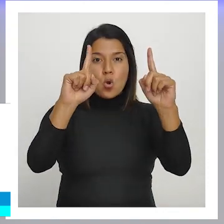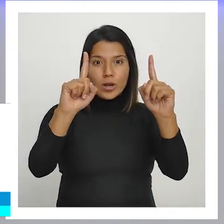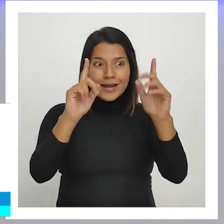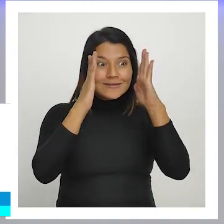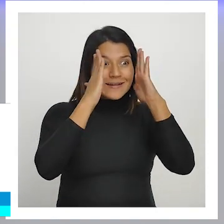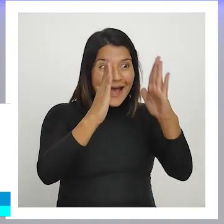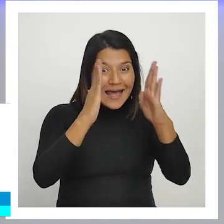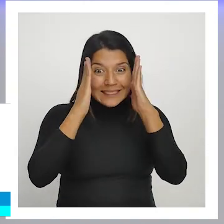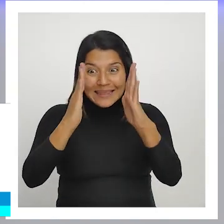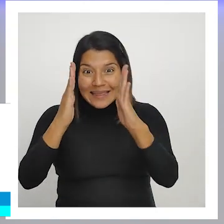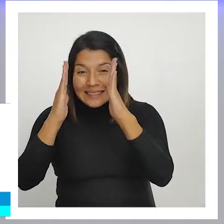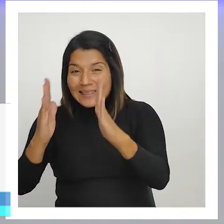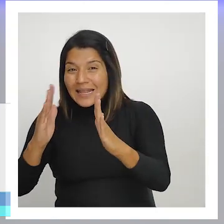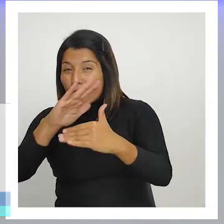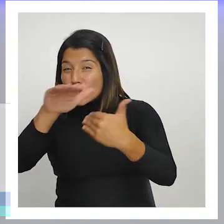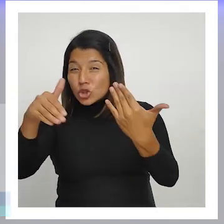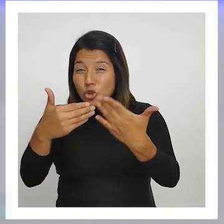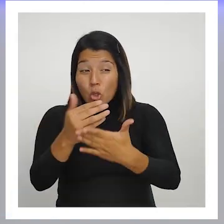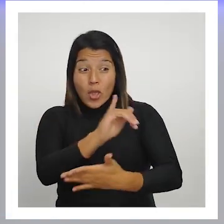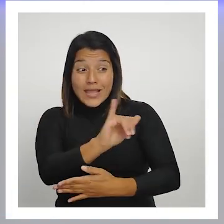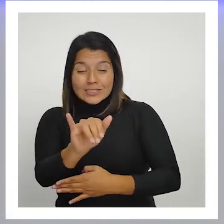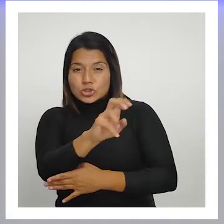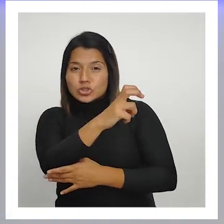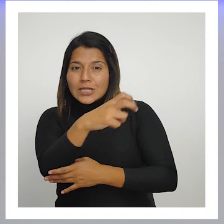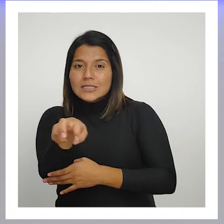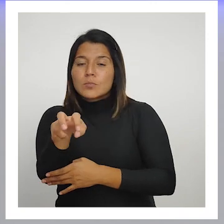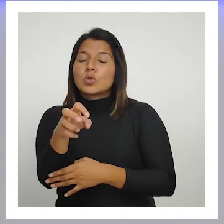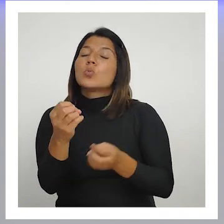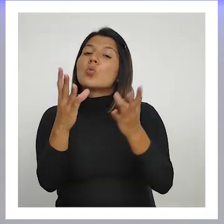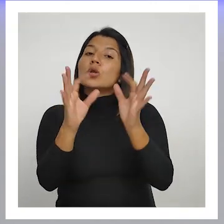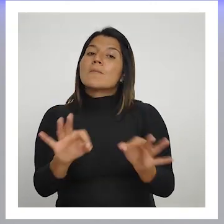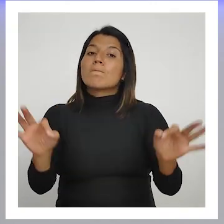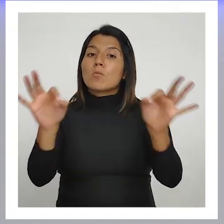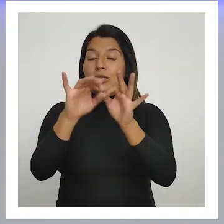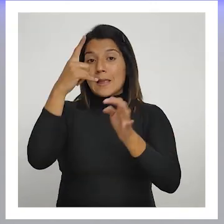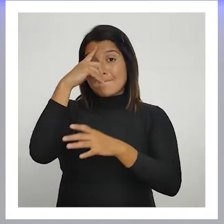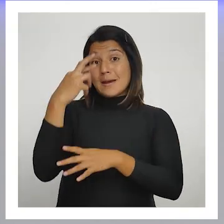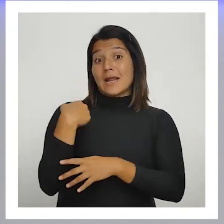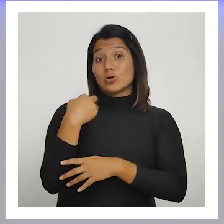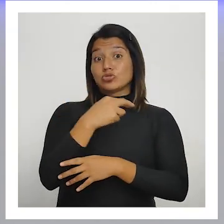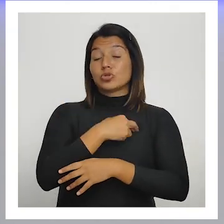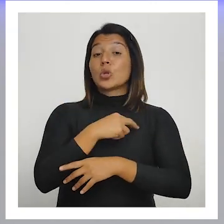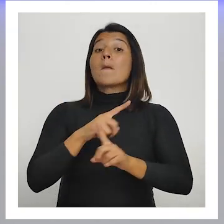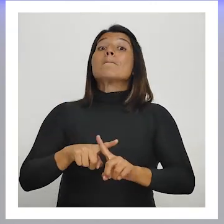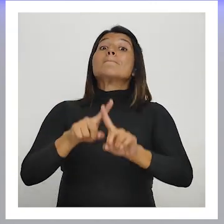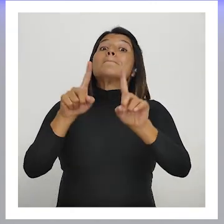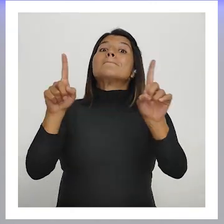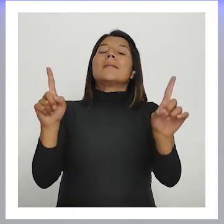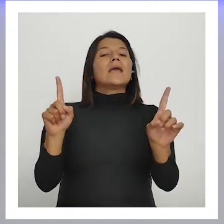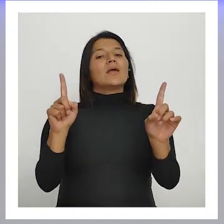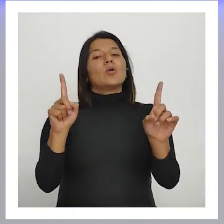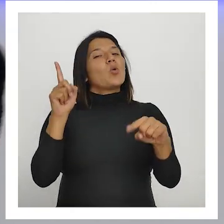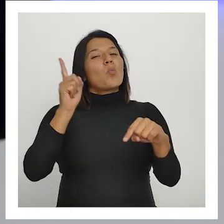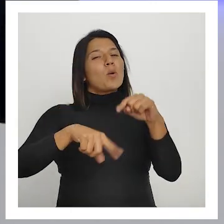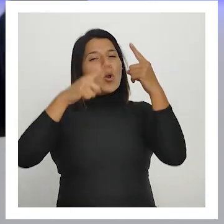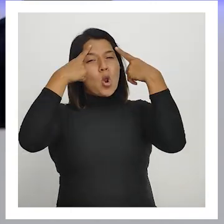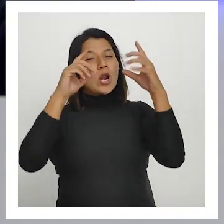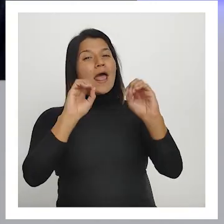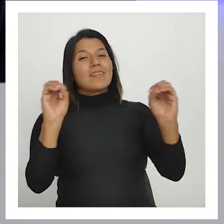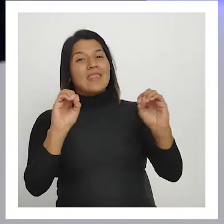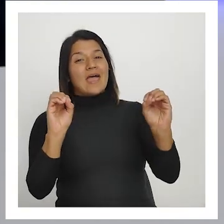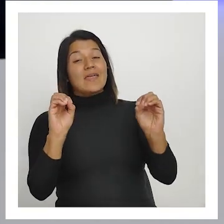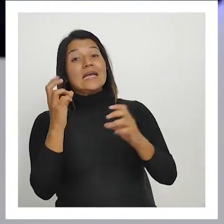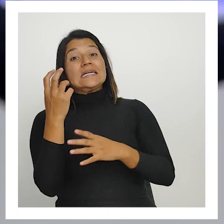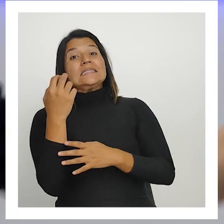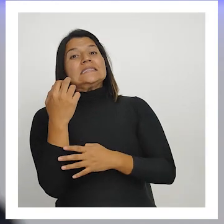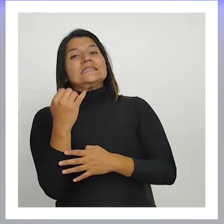de población es importante para nosotros, pero no se puede hacer si no encontramos al ser humano maravilloso que hay detrás